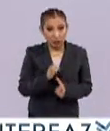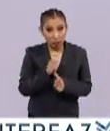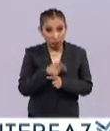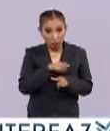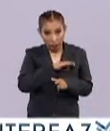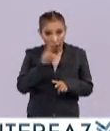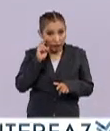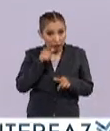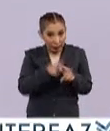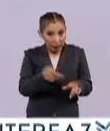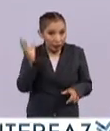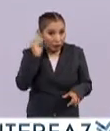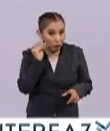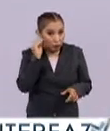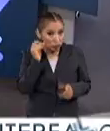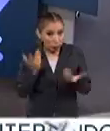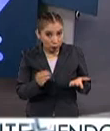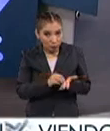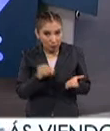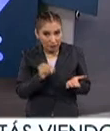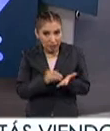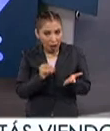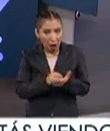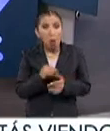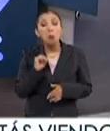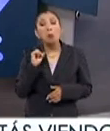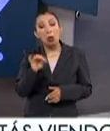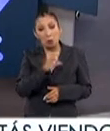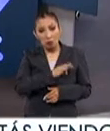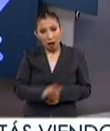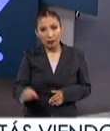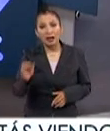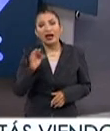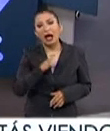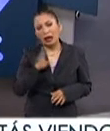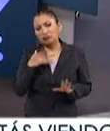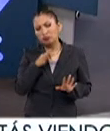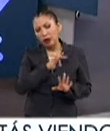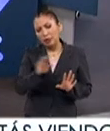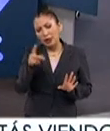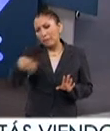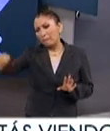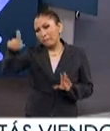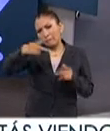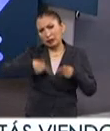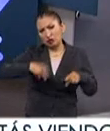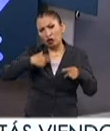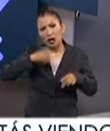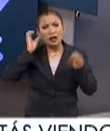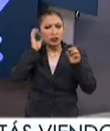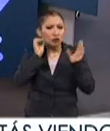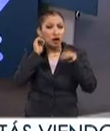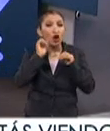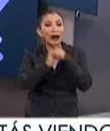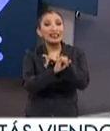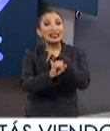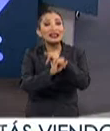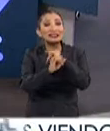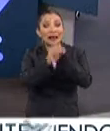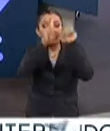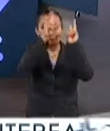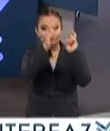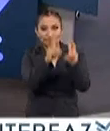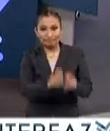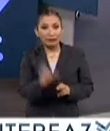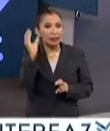pueden seguir accesando, ¿no? Lo pueden seguir escuchando sí, también está a disponibilidad del público a través de nuestro portal de